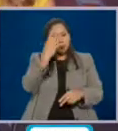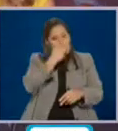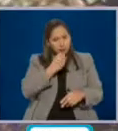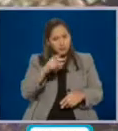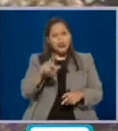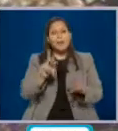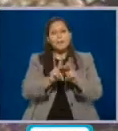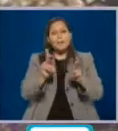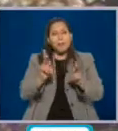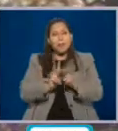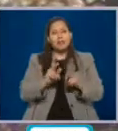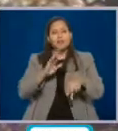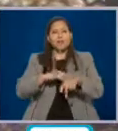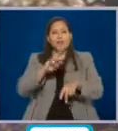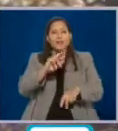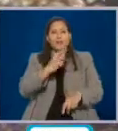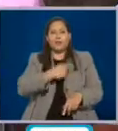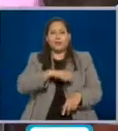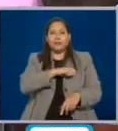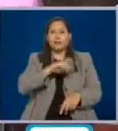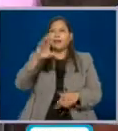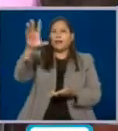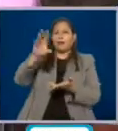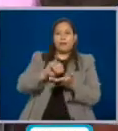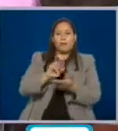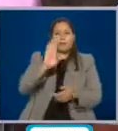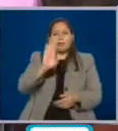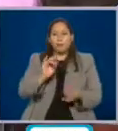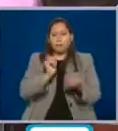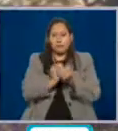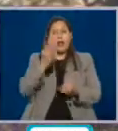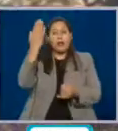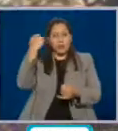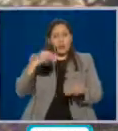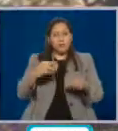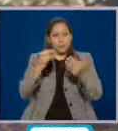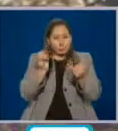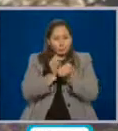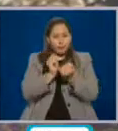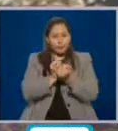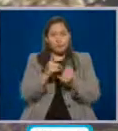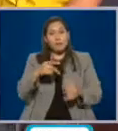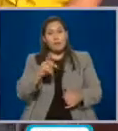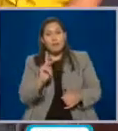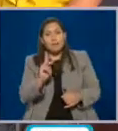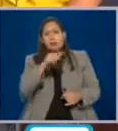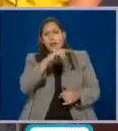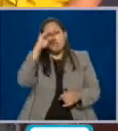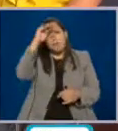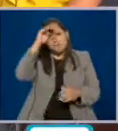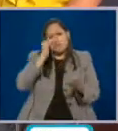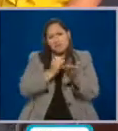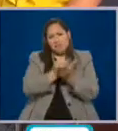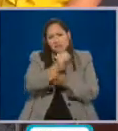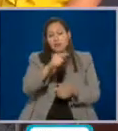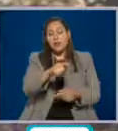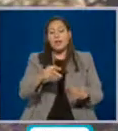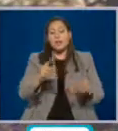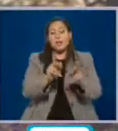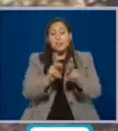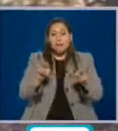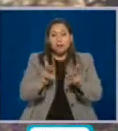Plaza Mayor de Madrid, no sé, algo. Sí. Que también en su momento fue mercado, por cierto, pero bueno. Sí. Y entonces dice que una plaza necesita